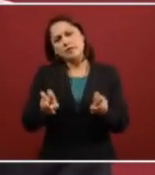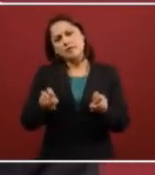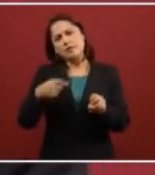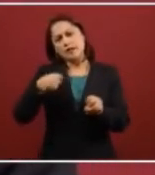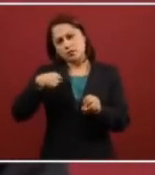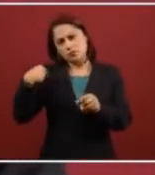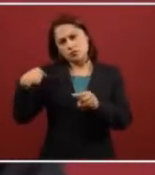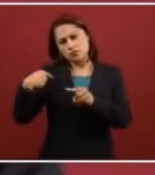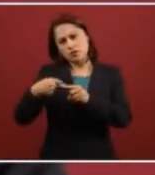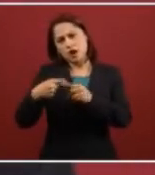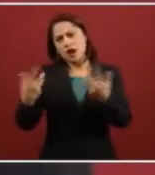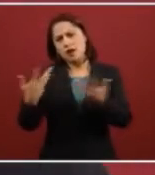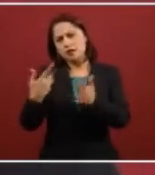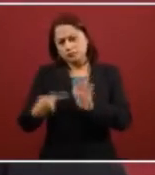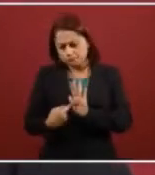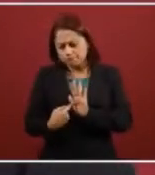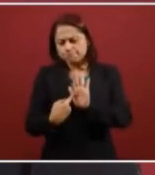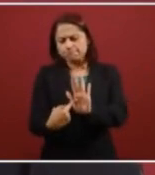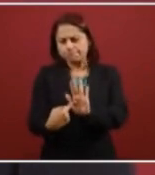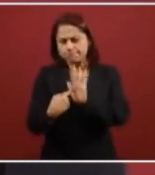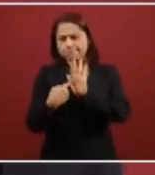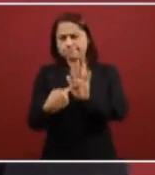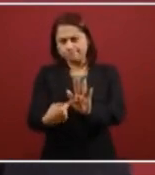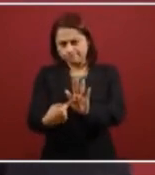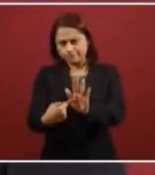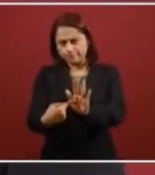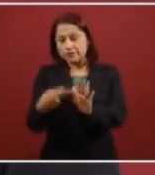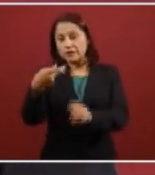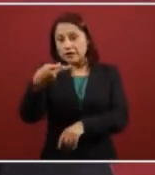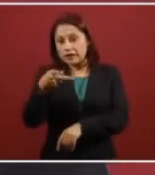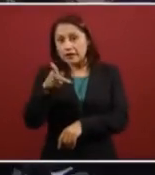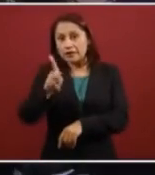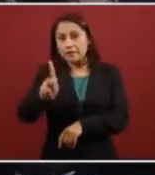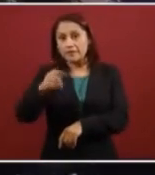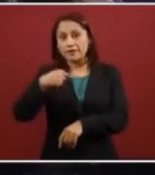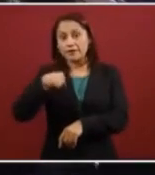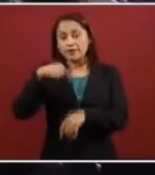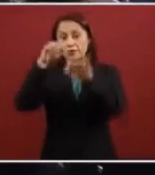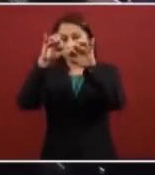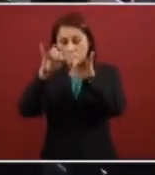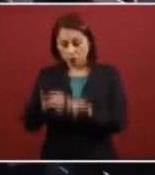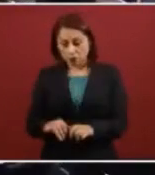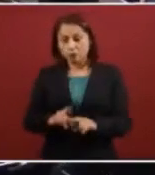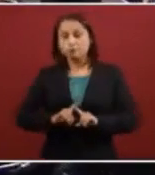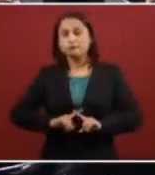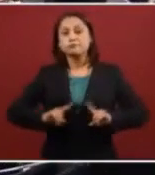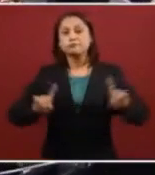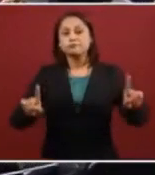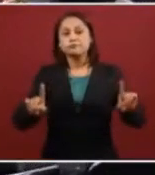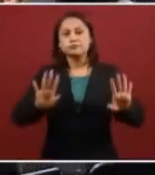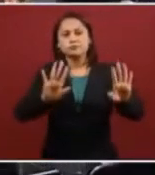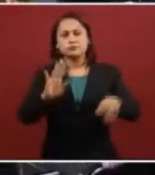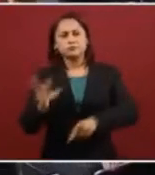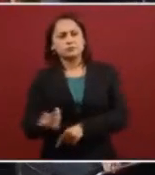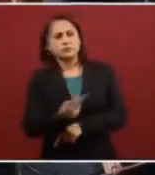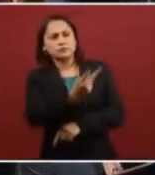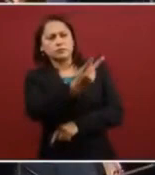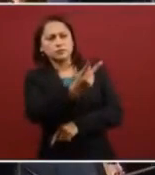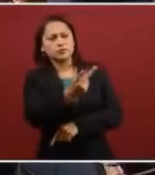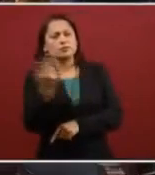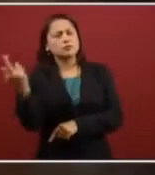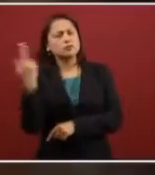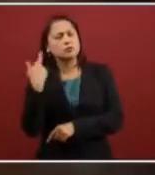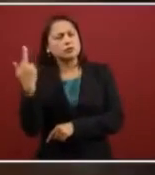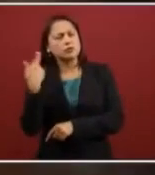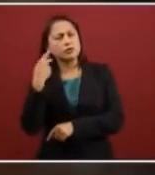saying. Lo voy a hacer, voy a escribir. But I will write it. Señor, y en cuanto a los rechinidos, podemos esperar despidos.